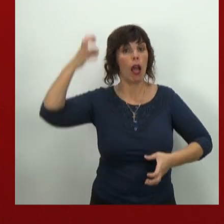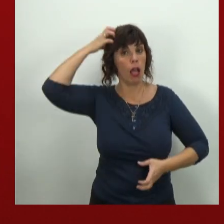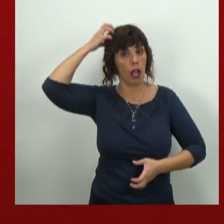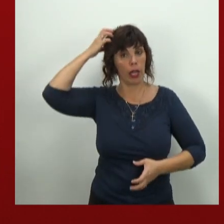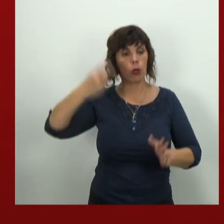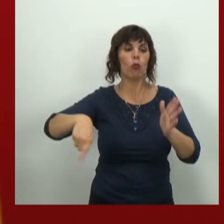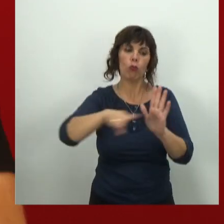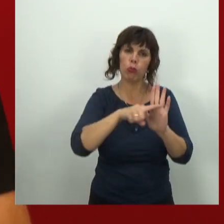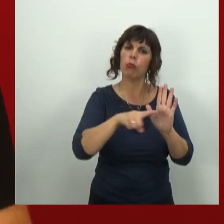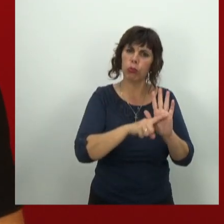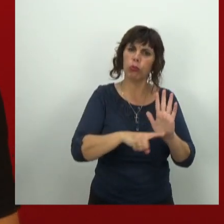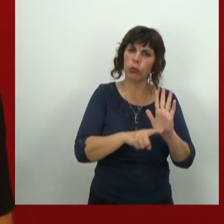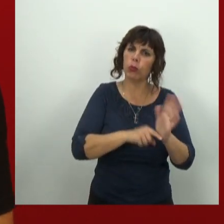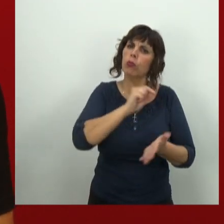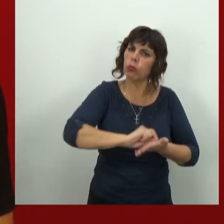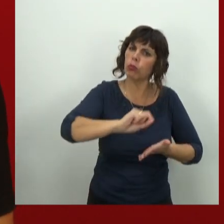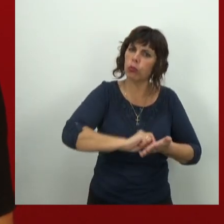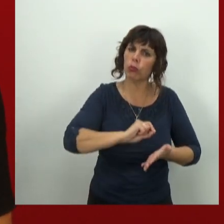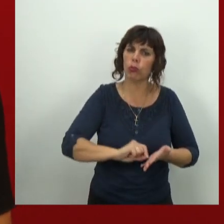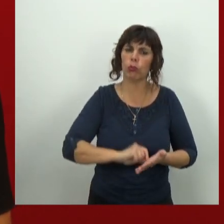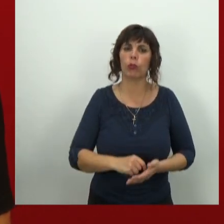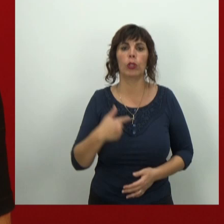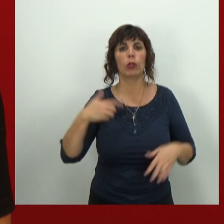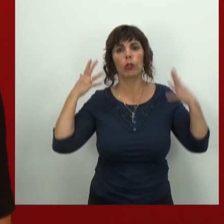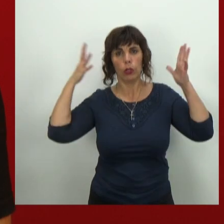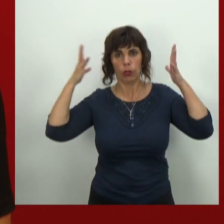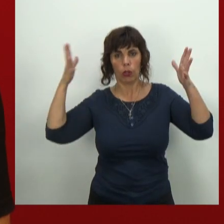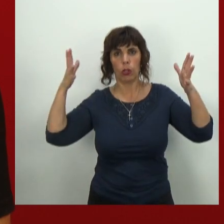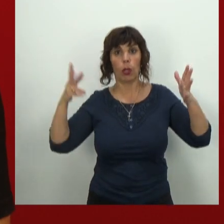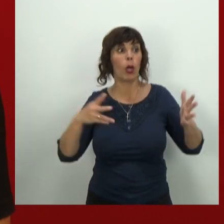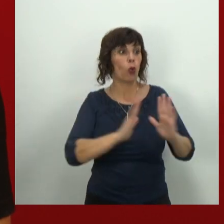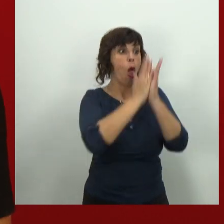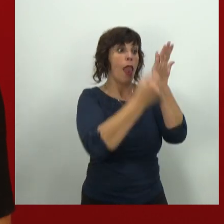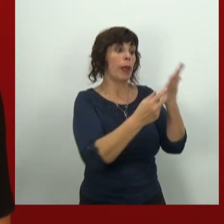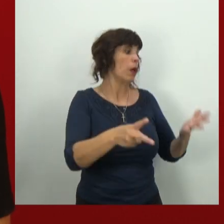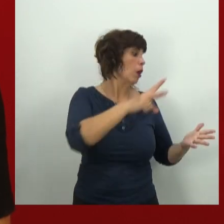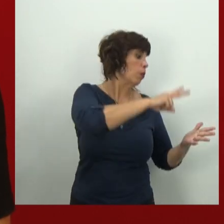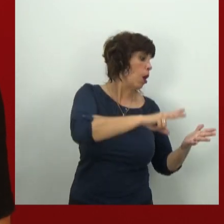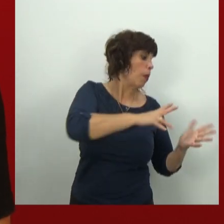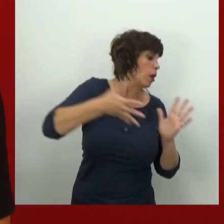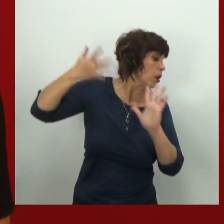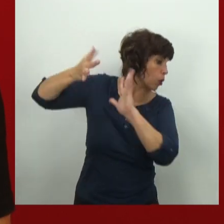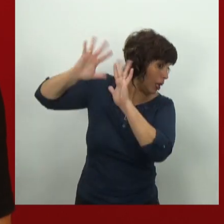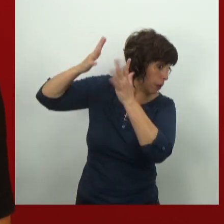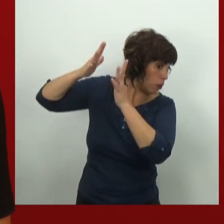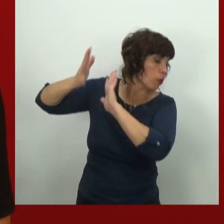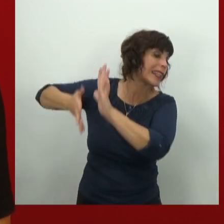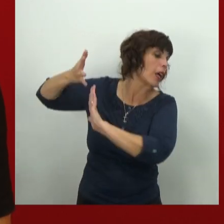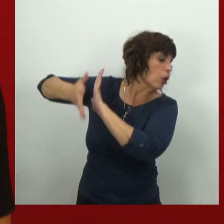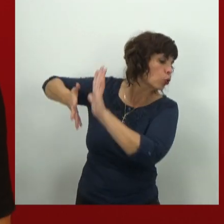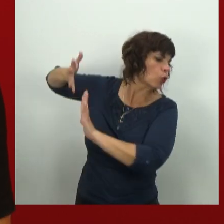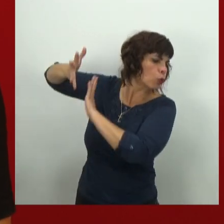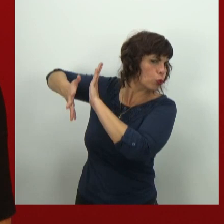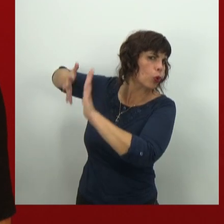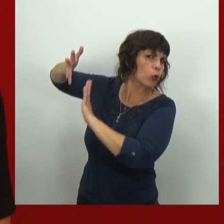Y yo te aconsejo que leas en voz alta, proclames esos versículos del reino y verás cómo